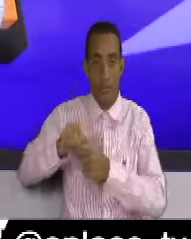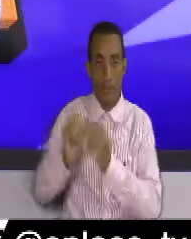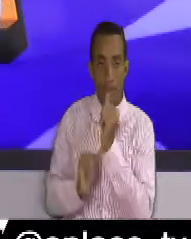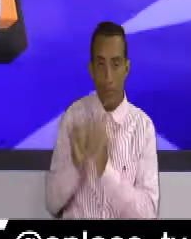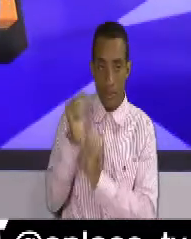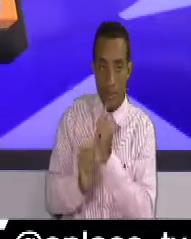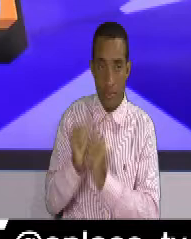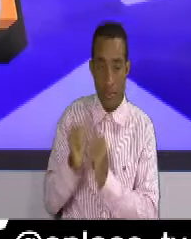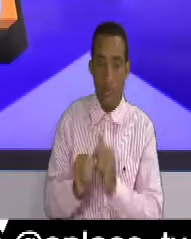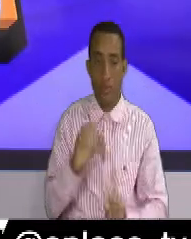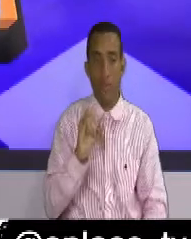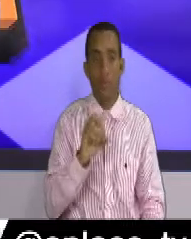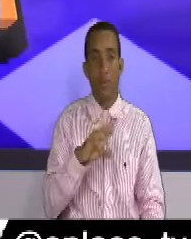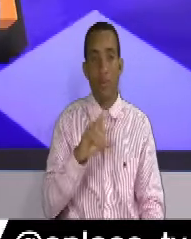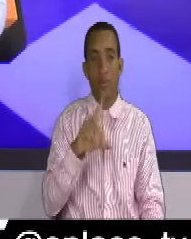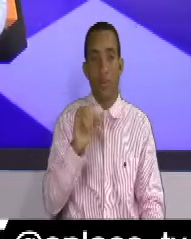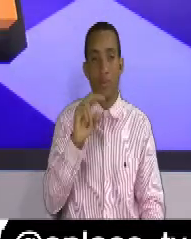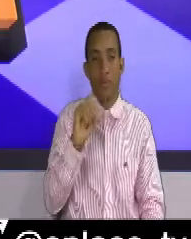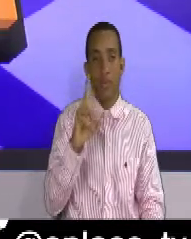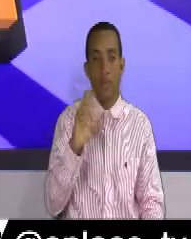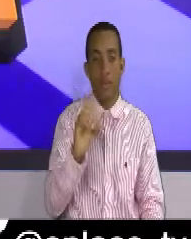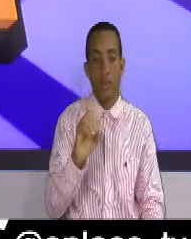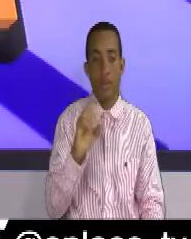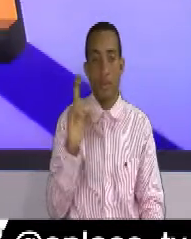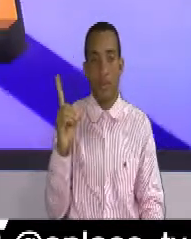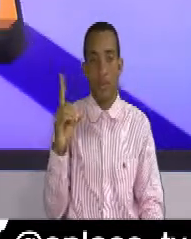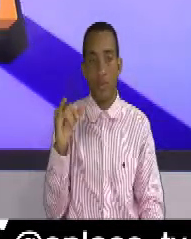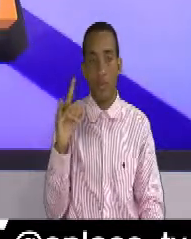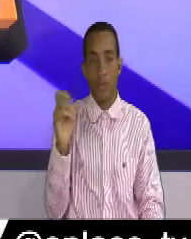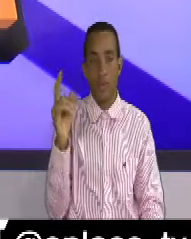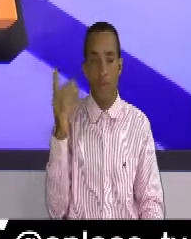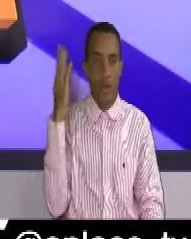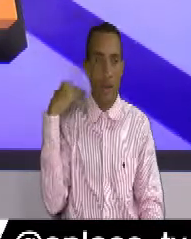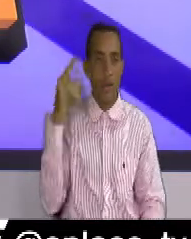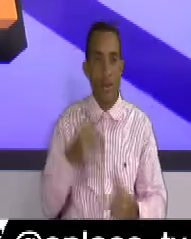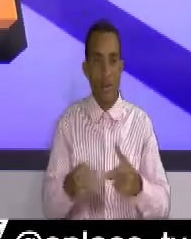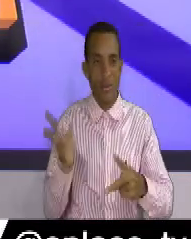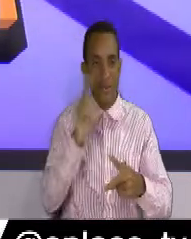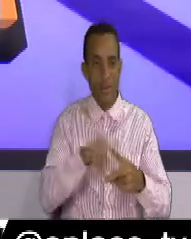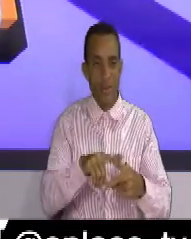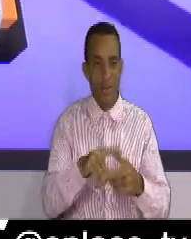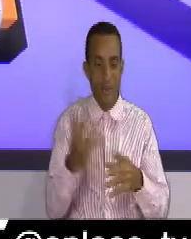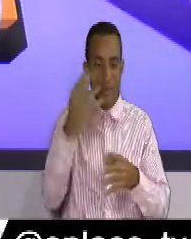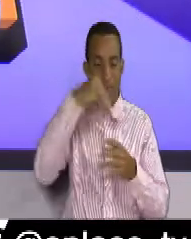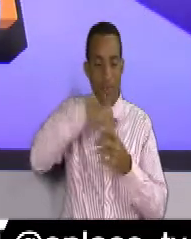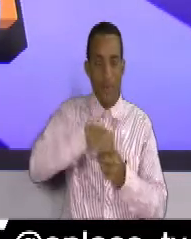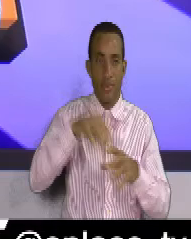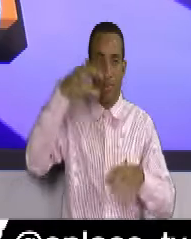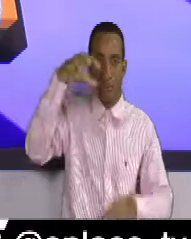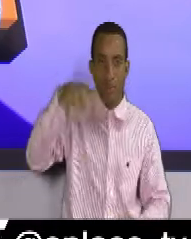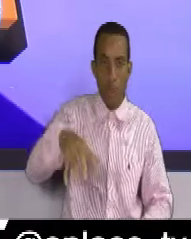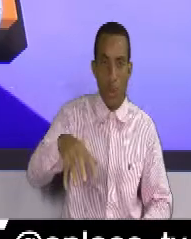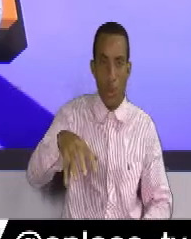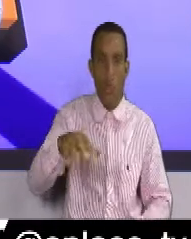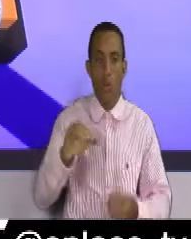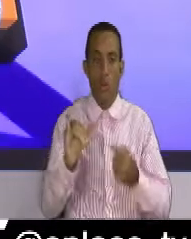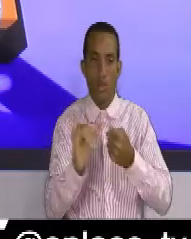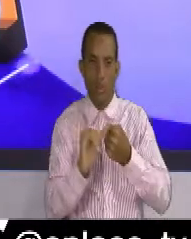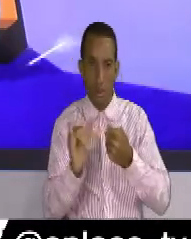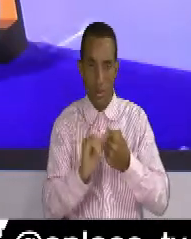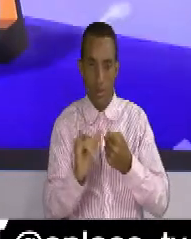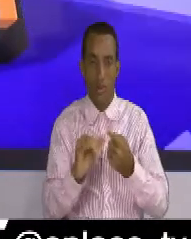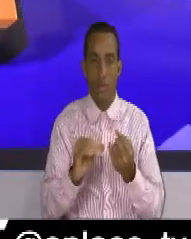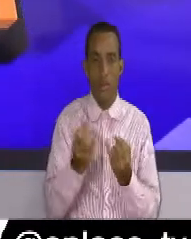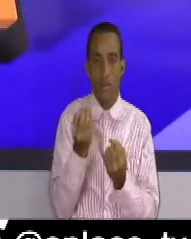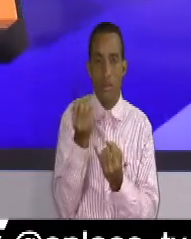Orlando Díaz, sobre el incidente registrado la semana pasada al interior del complejo industrial. Dijo el funcionario que